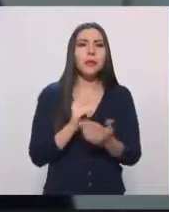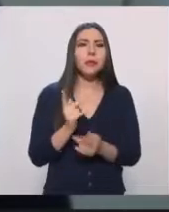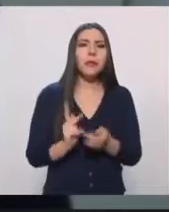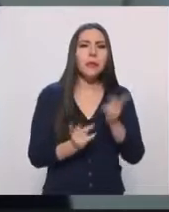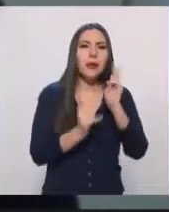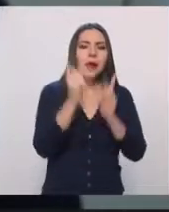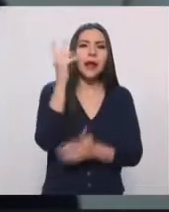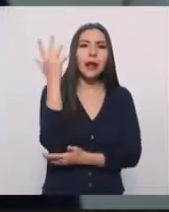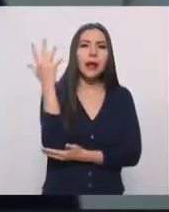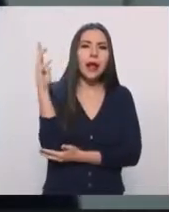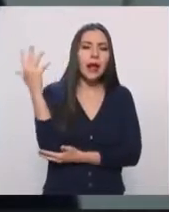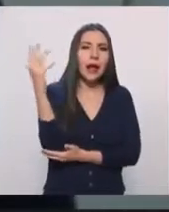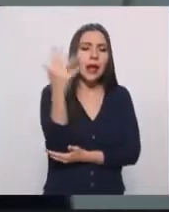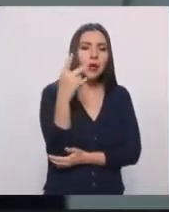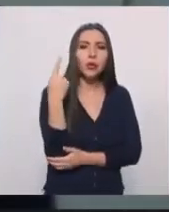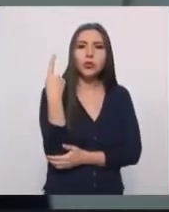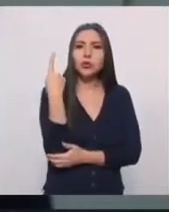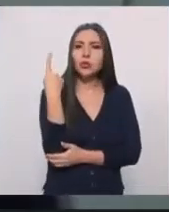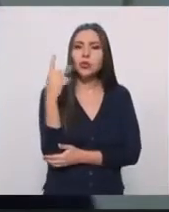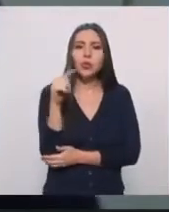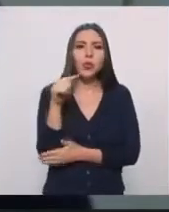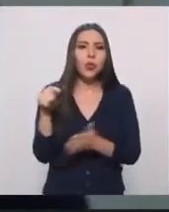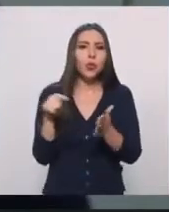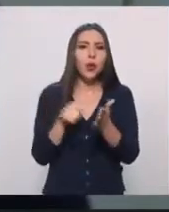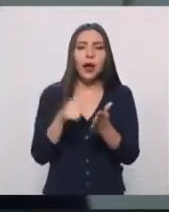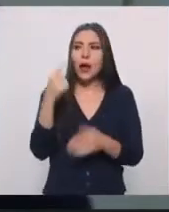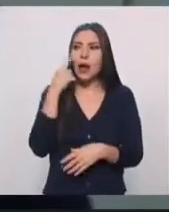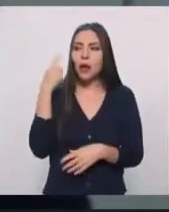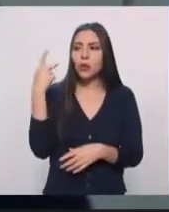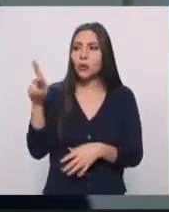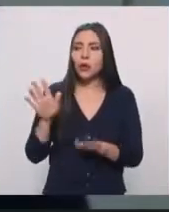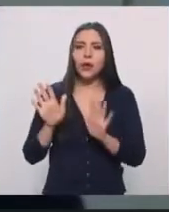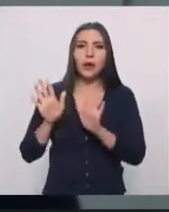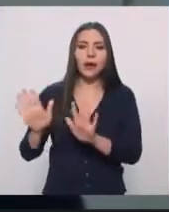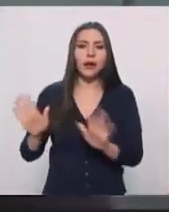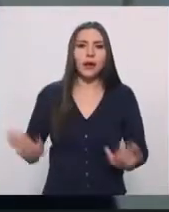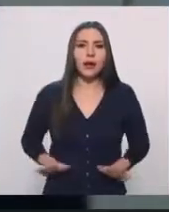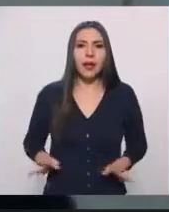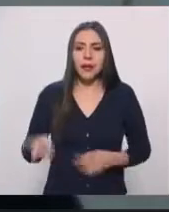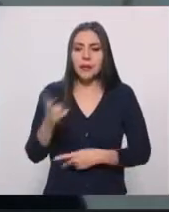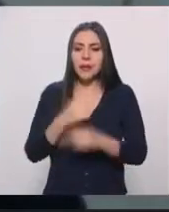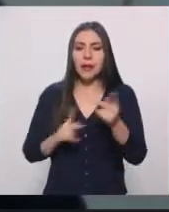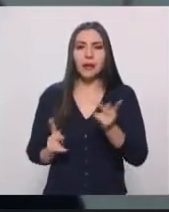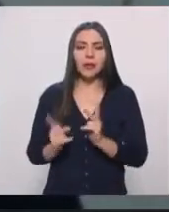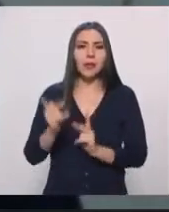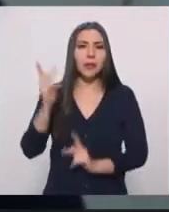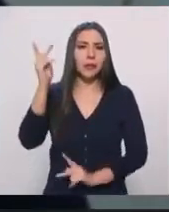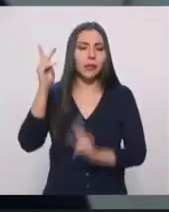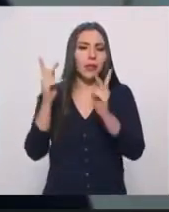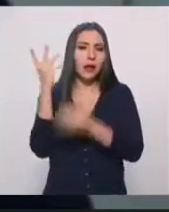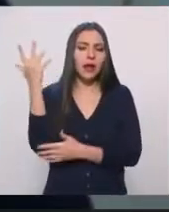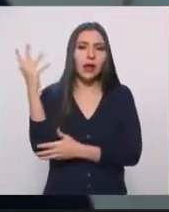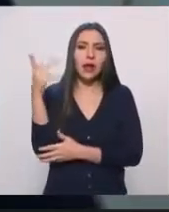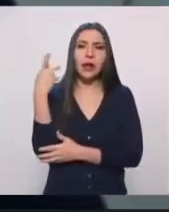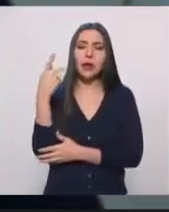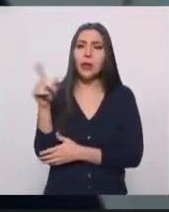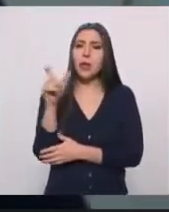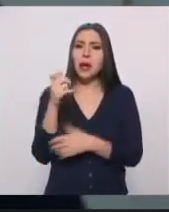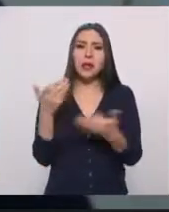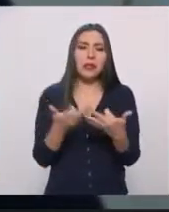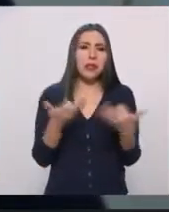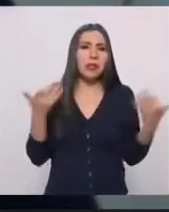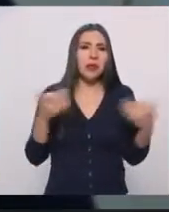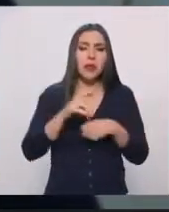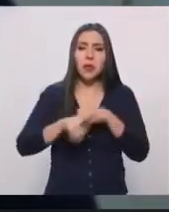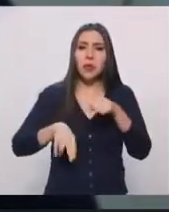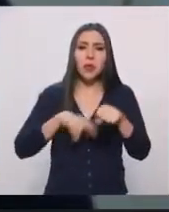una región, ¿no? Que se dan ahí. Eso es aquellas especies que históricamente en el proceso de evolución de la Tierra, pues son las